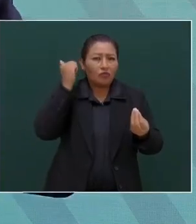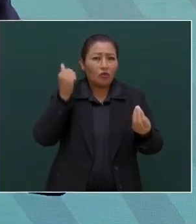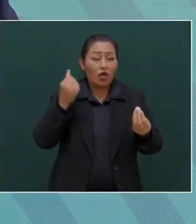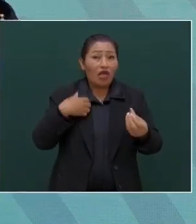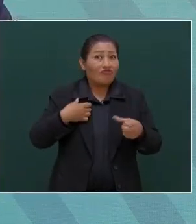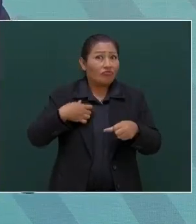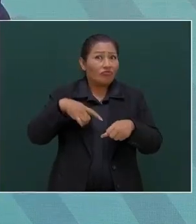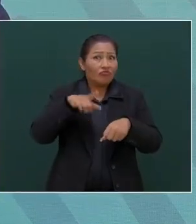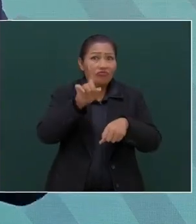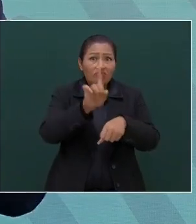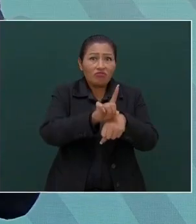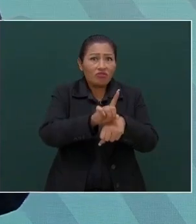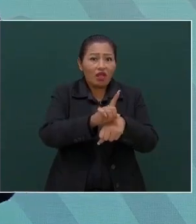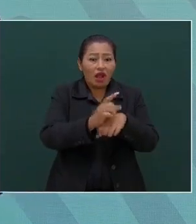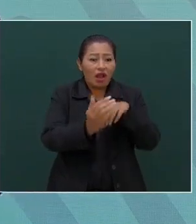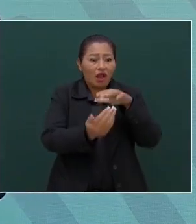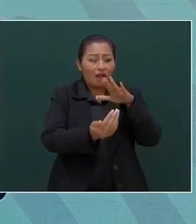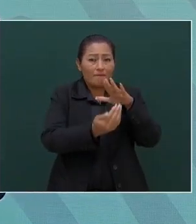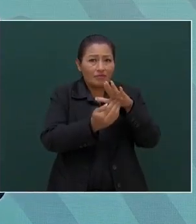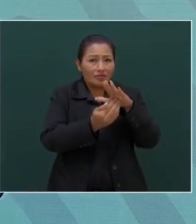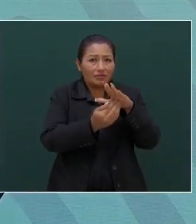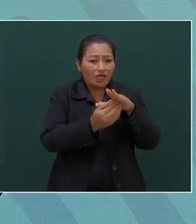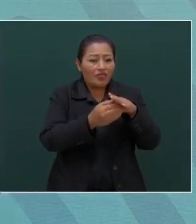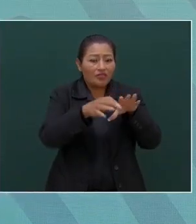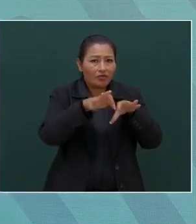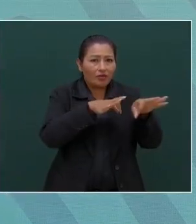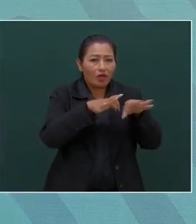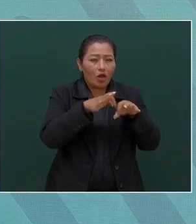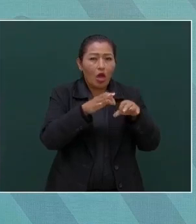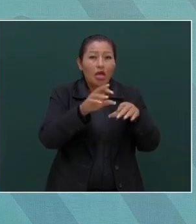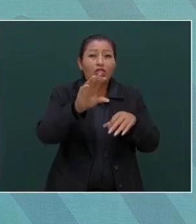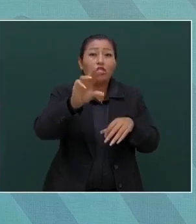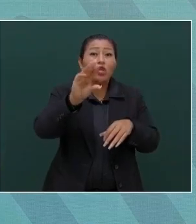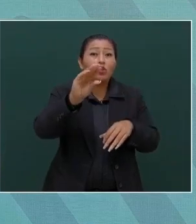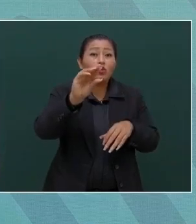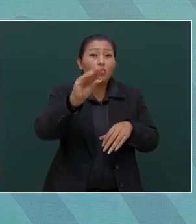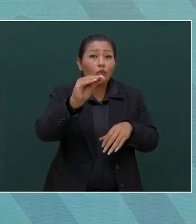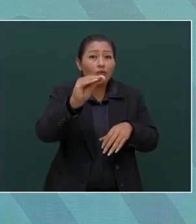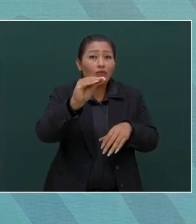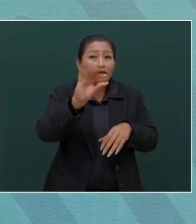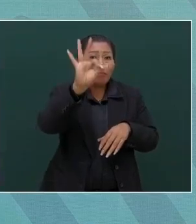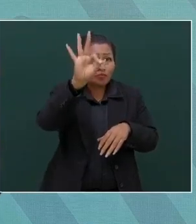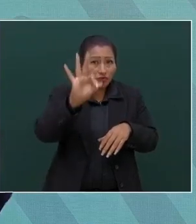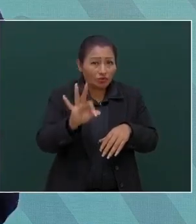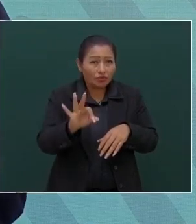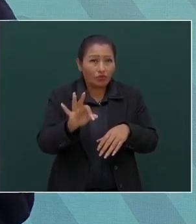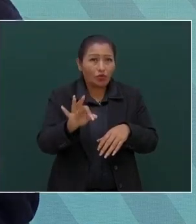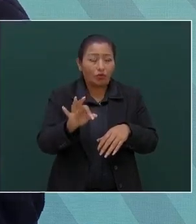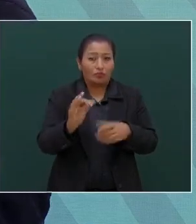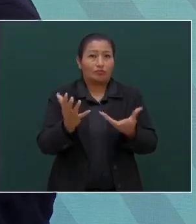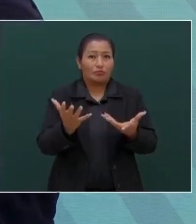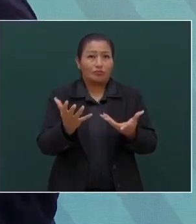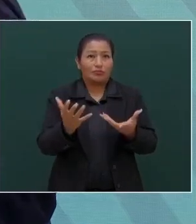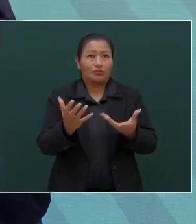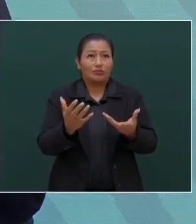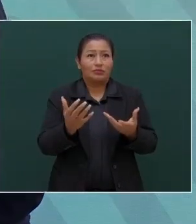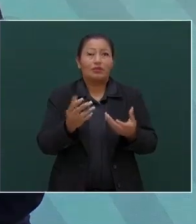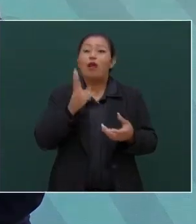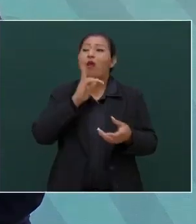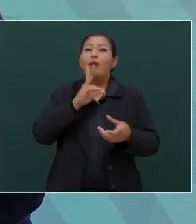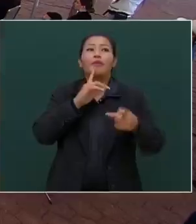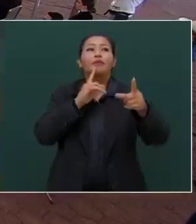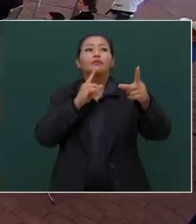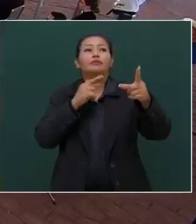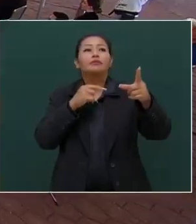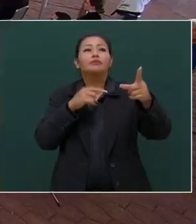todos los días a la mesa de seguridad es de arriba del 90%. A ver, ¿por qué no?